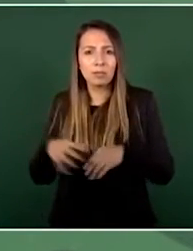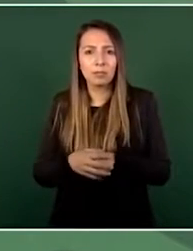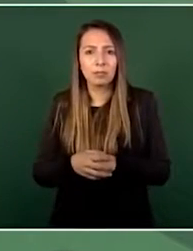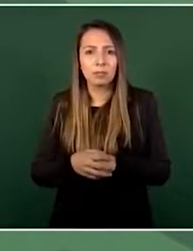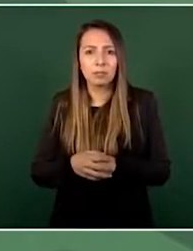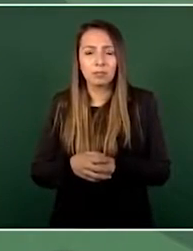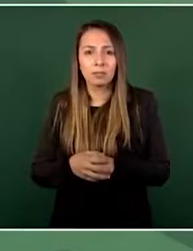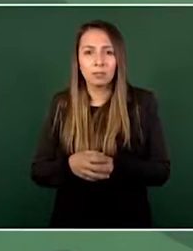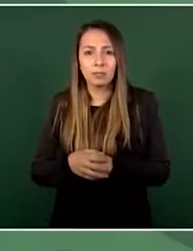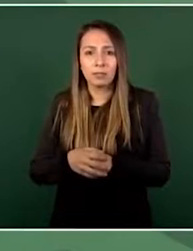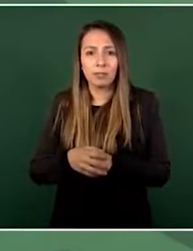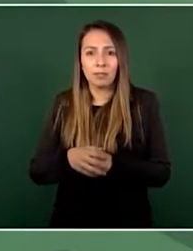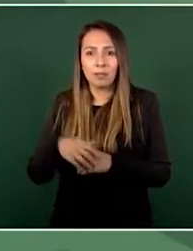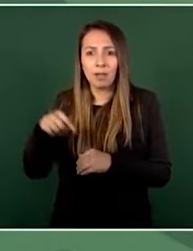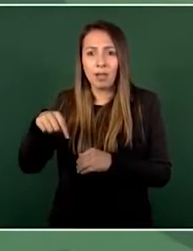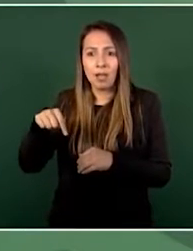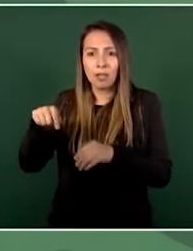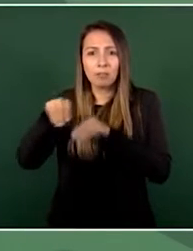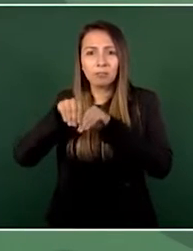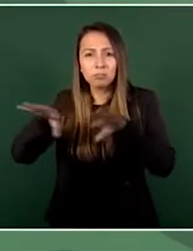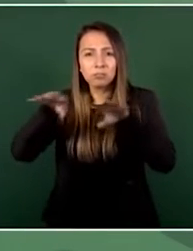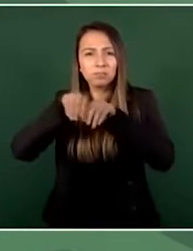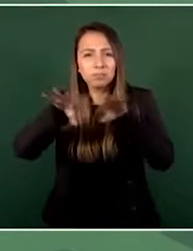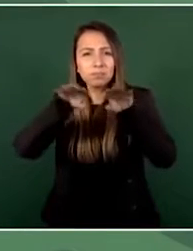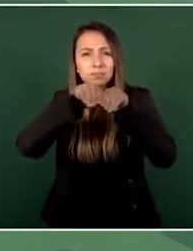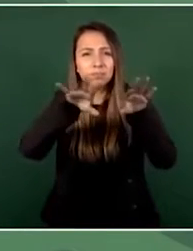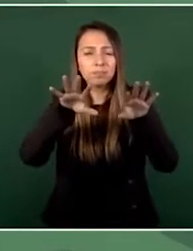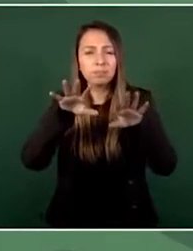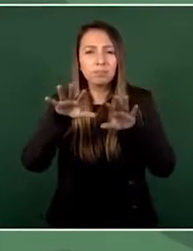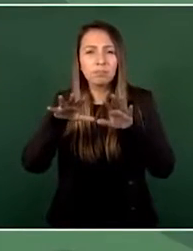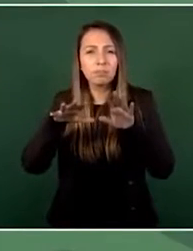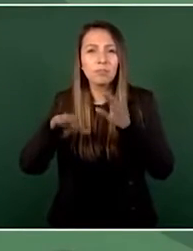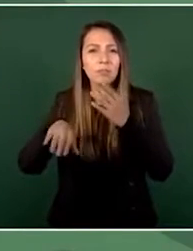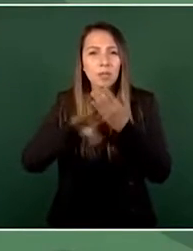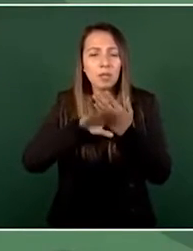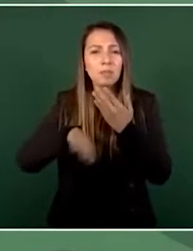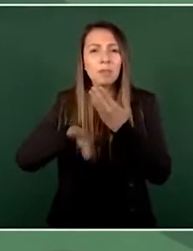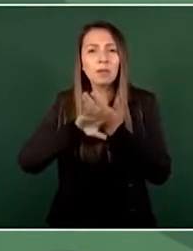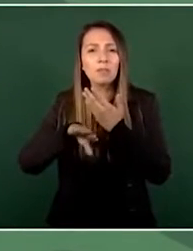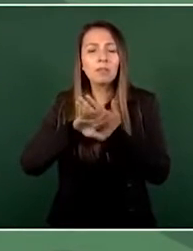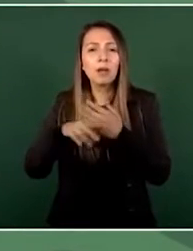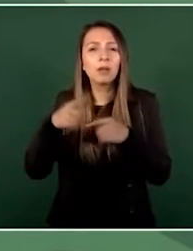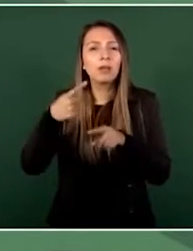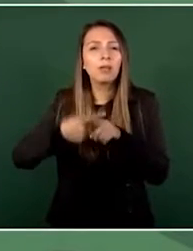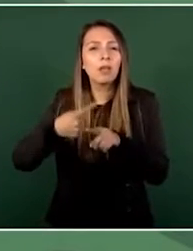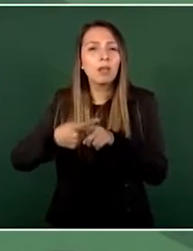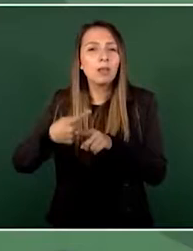está siendo financiada por